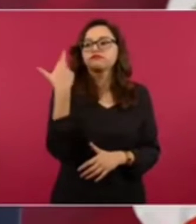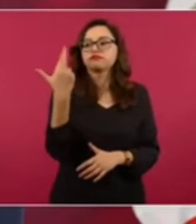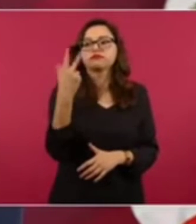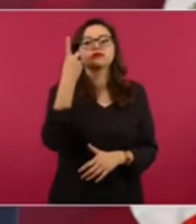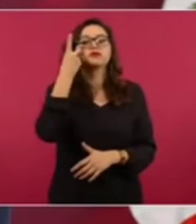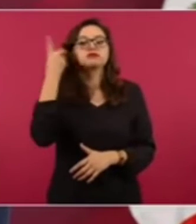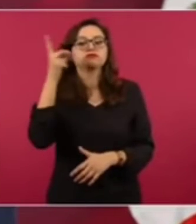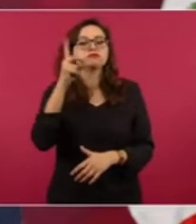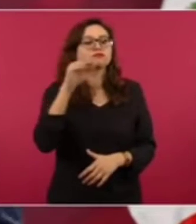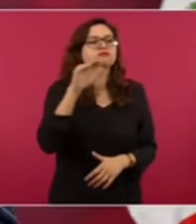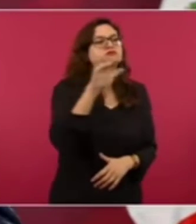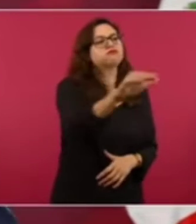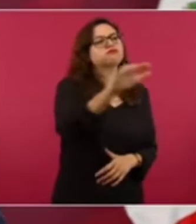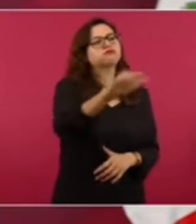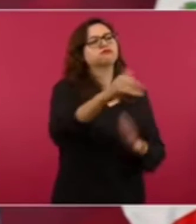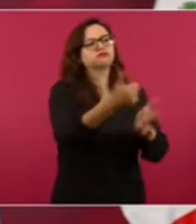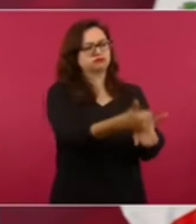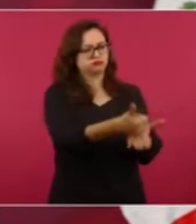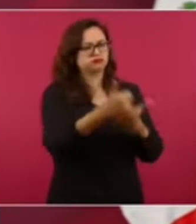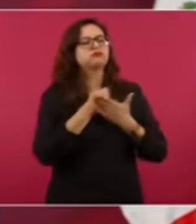oye, ayúdame.